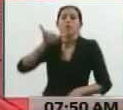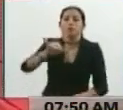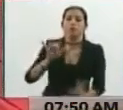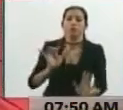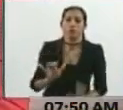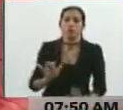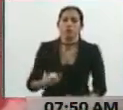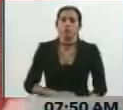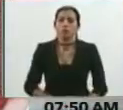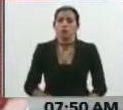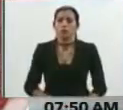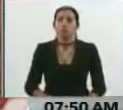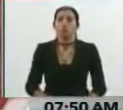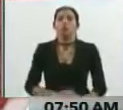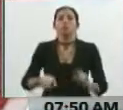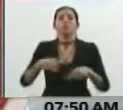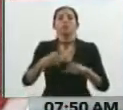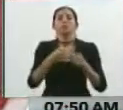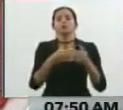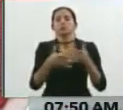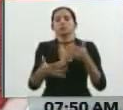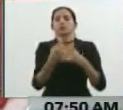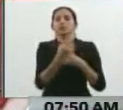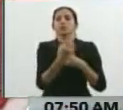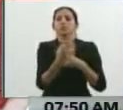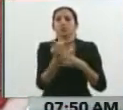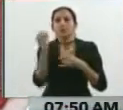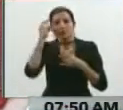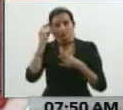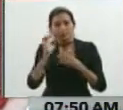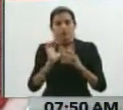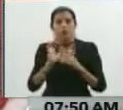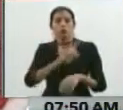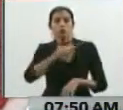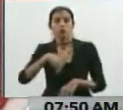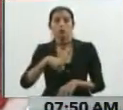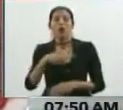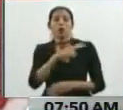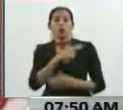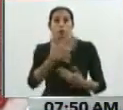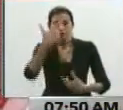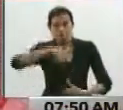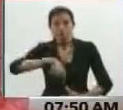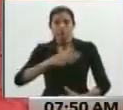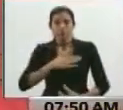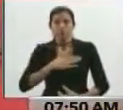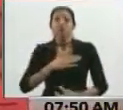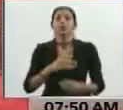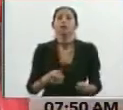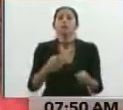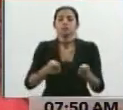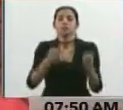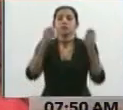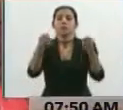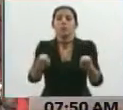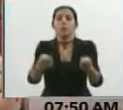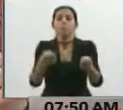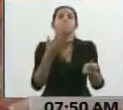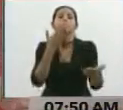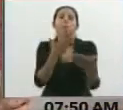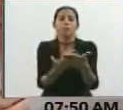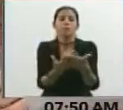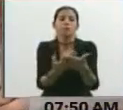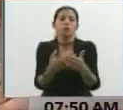ir al registro náutico nacional después de estos 120 días ahí nosotros la autoridad aeronáutica le vamos a otorgar ya no un permiso provisional